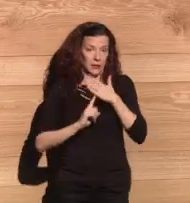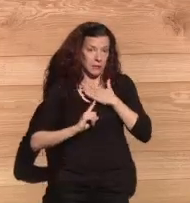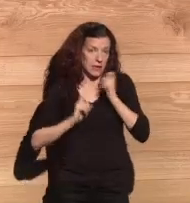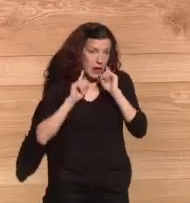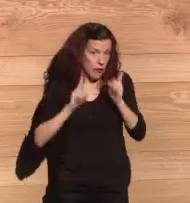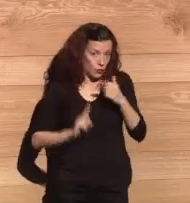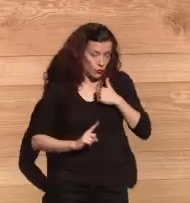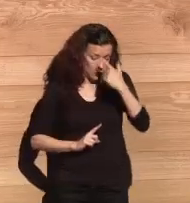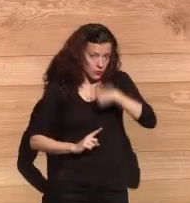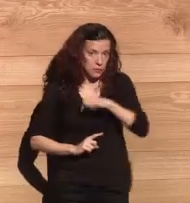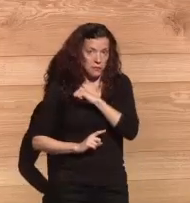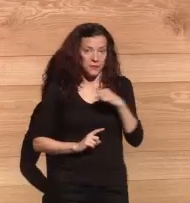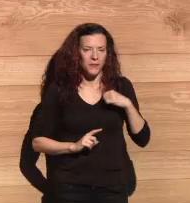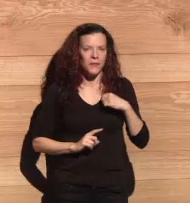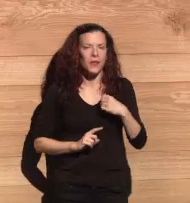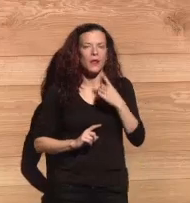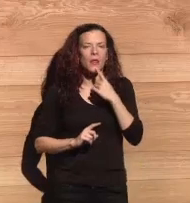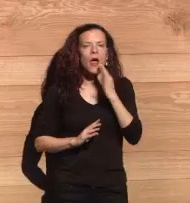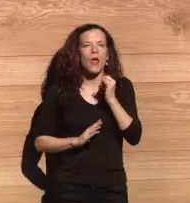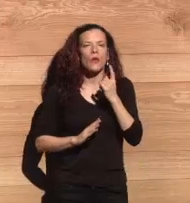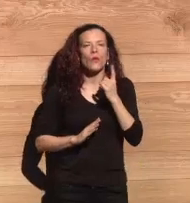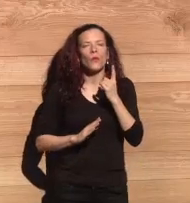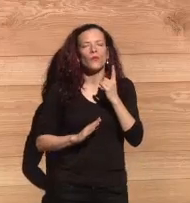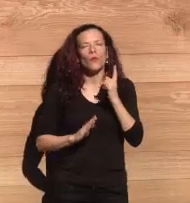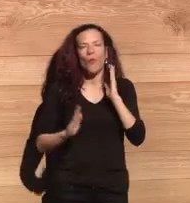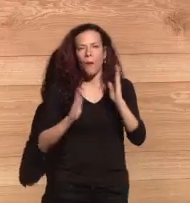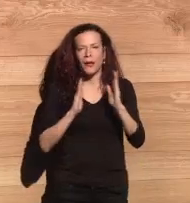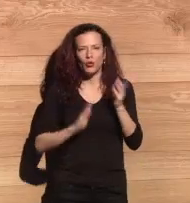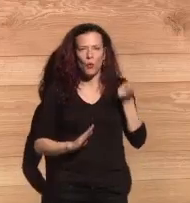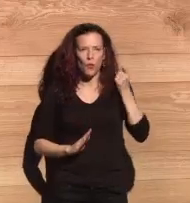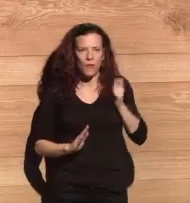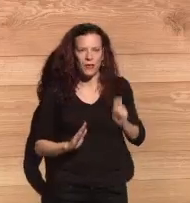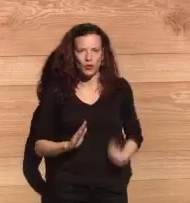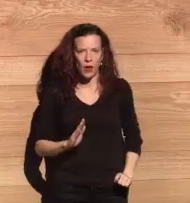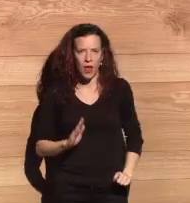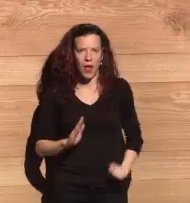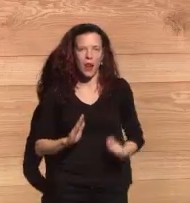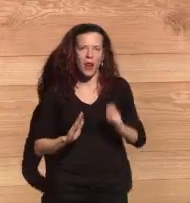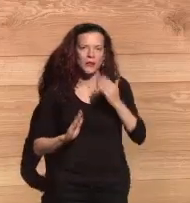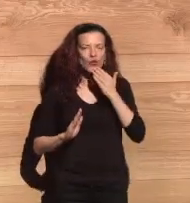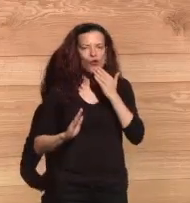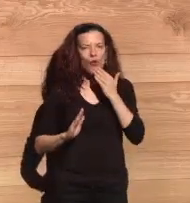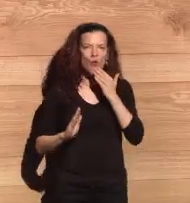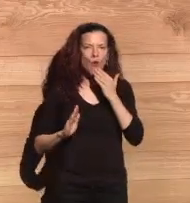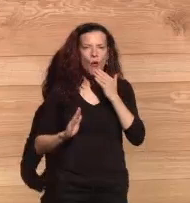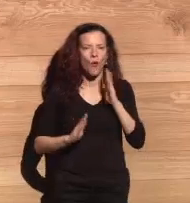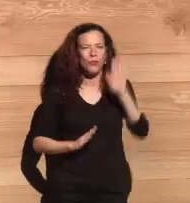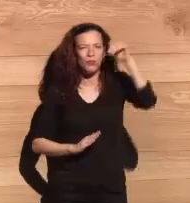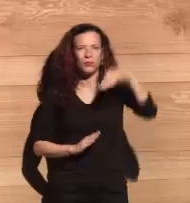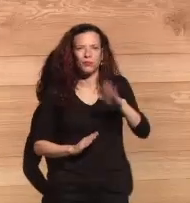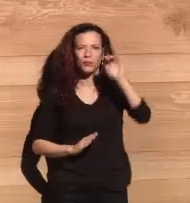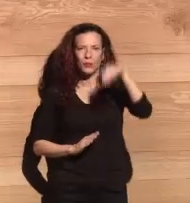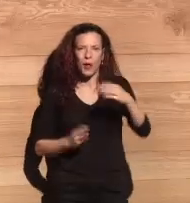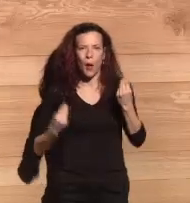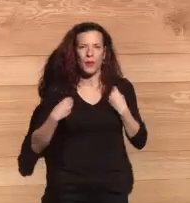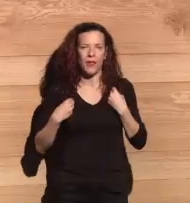caso, la curva profesional tiene unos movimientos, ¿no? La vida